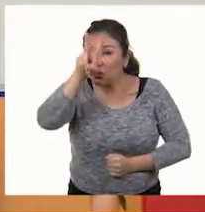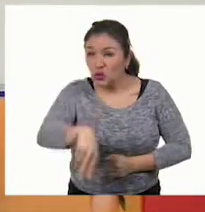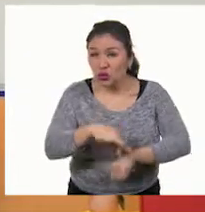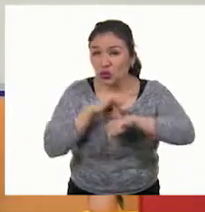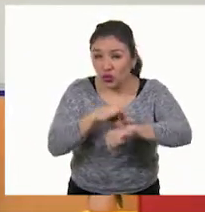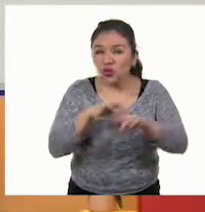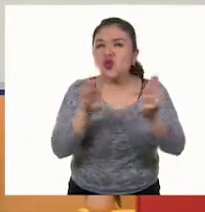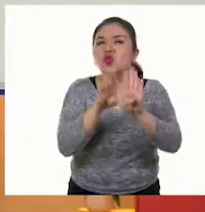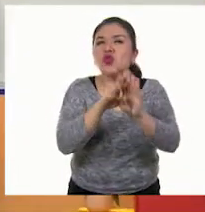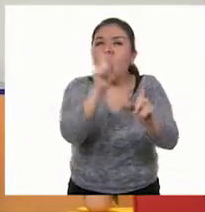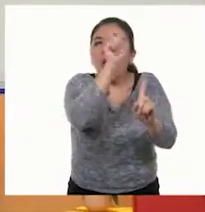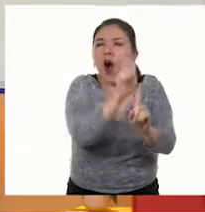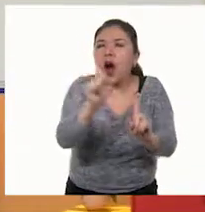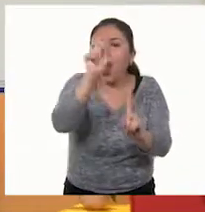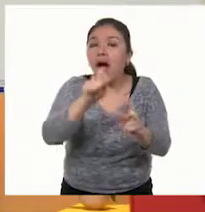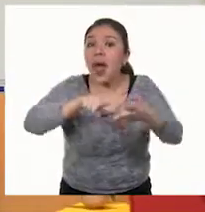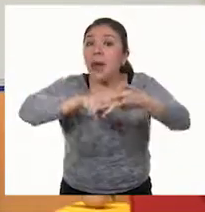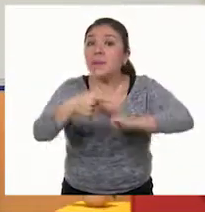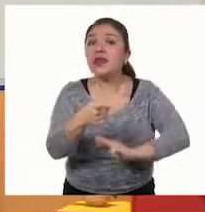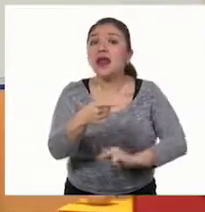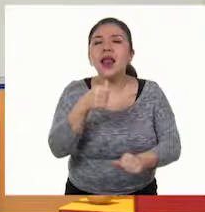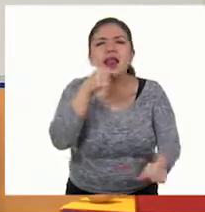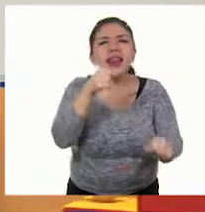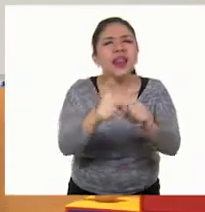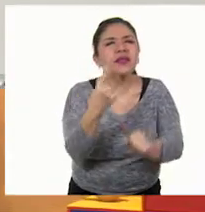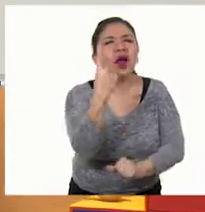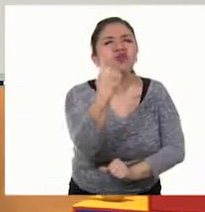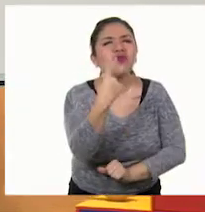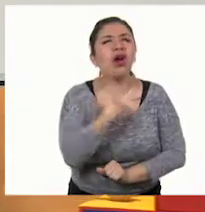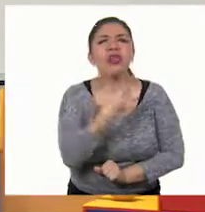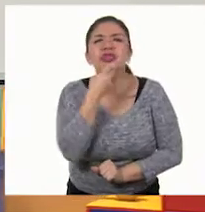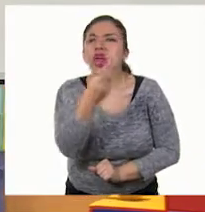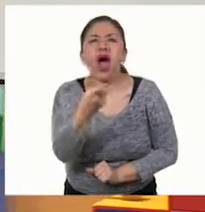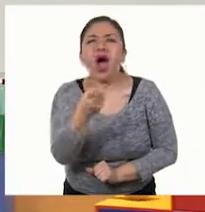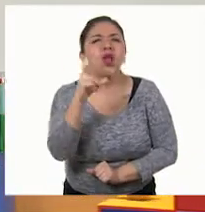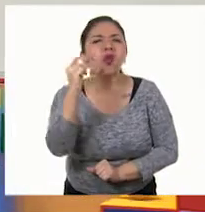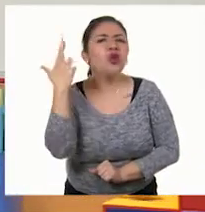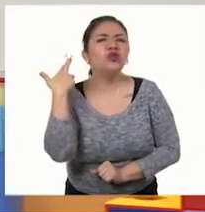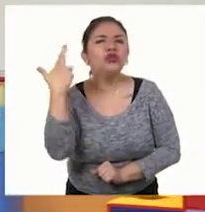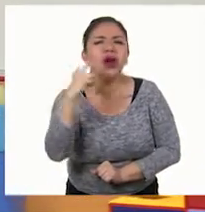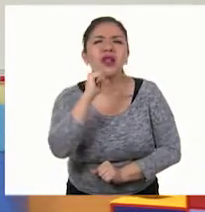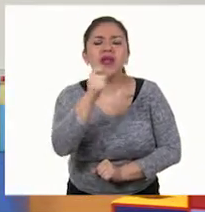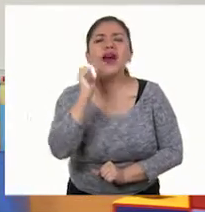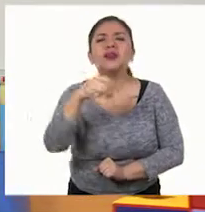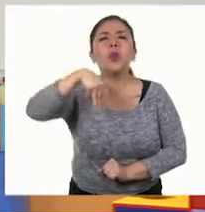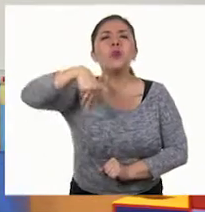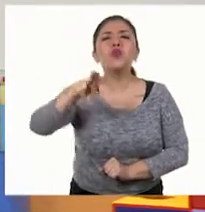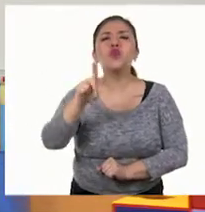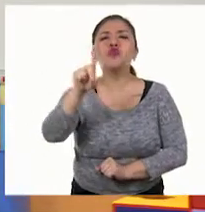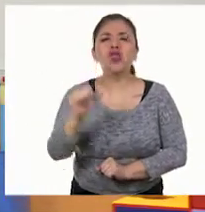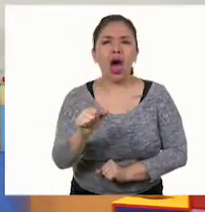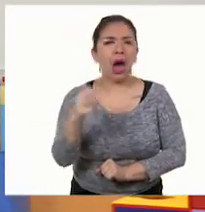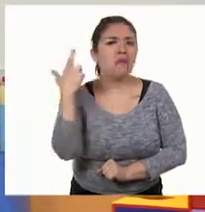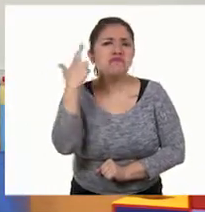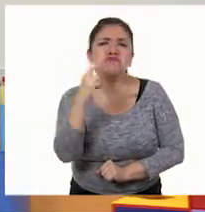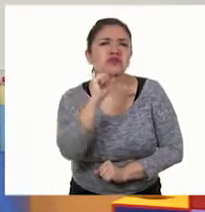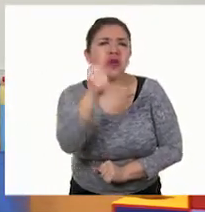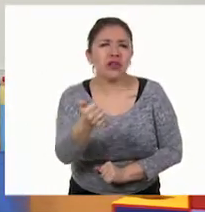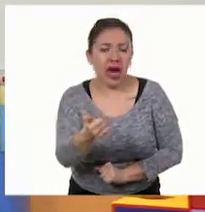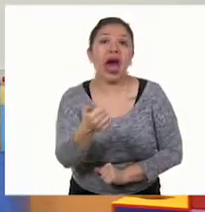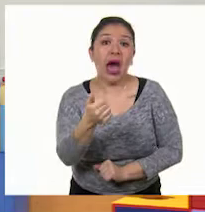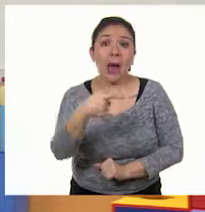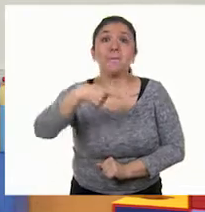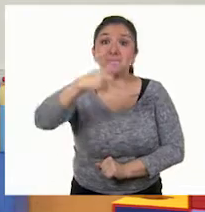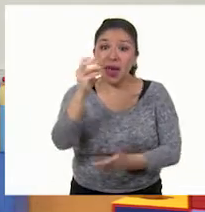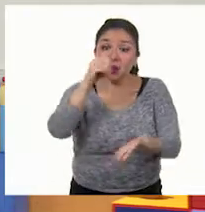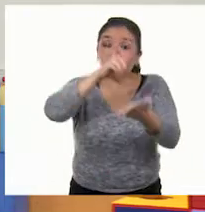realidad... Empieza con una letra que le decimos muda porque no suena, pero ortográficamente